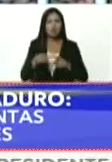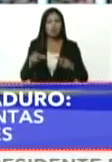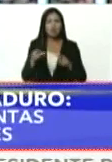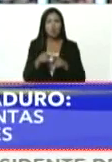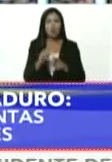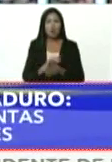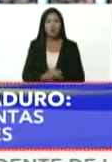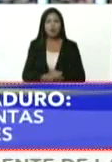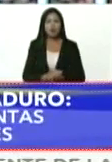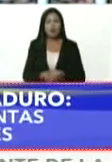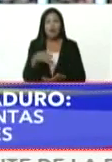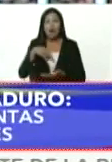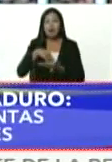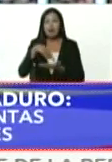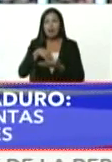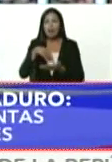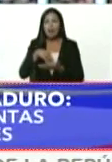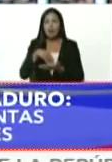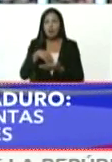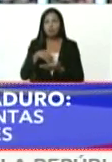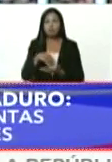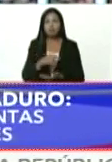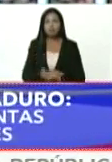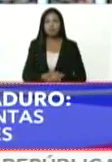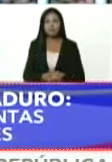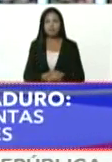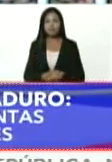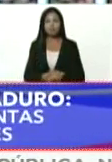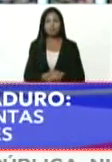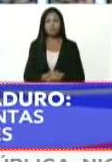con Rafael Lacaba en Carabobo.